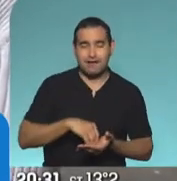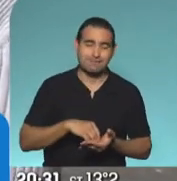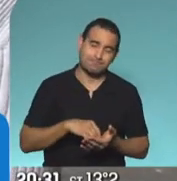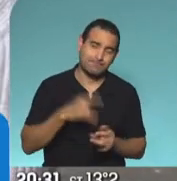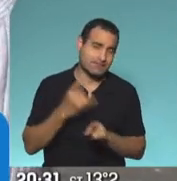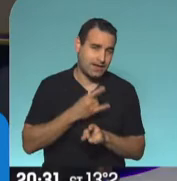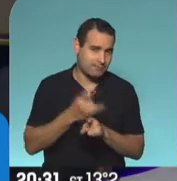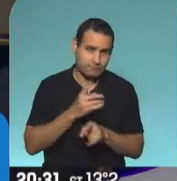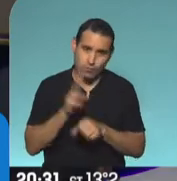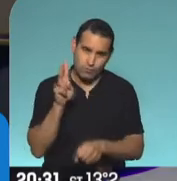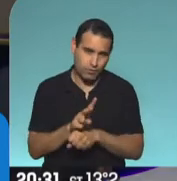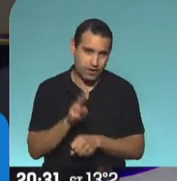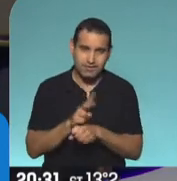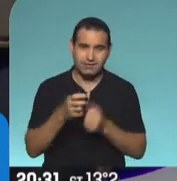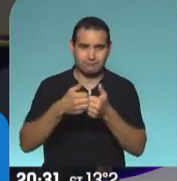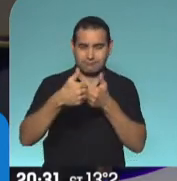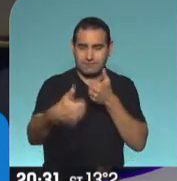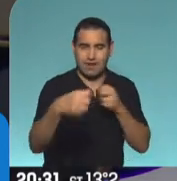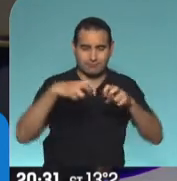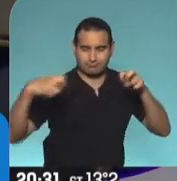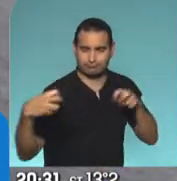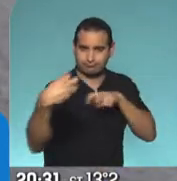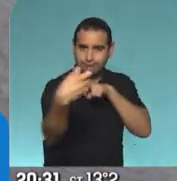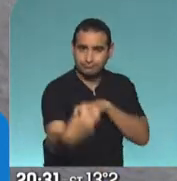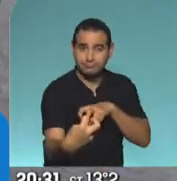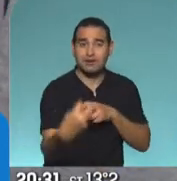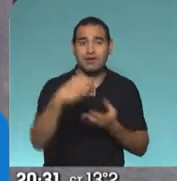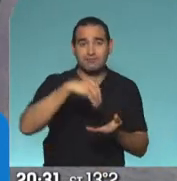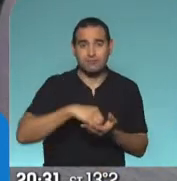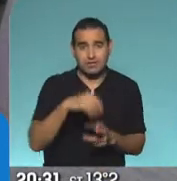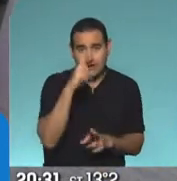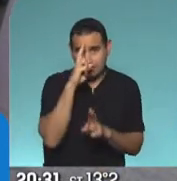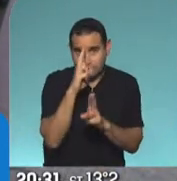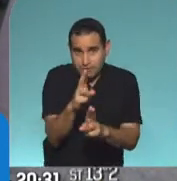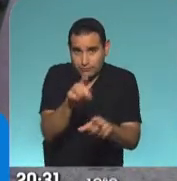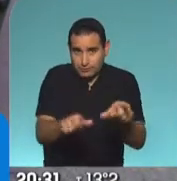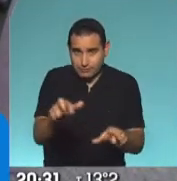cuidado de siempre, la distancia y siendo respetuoso por el otro.